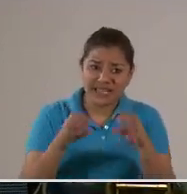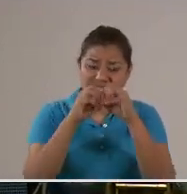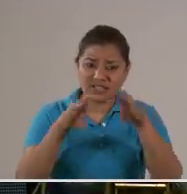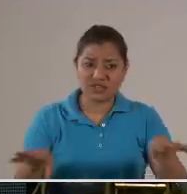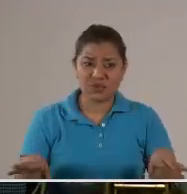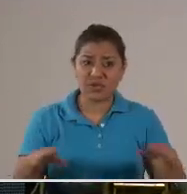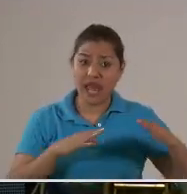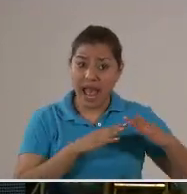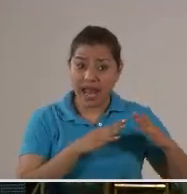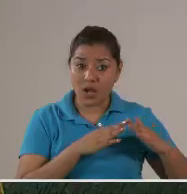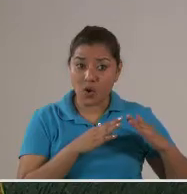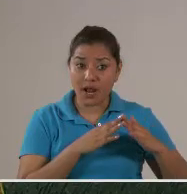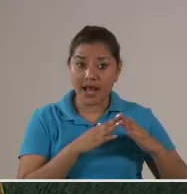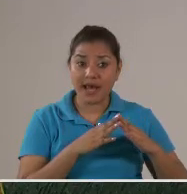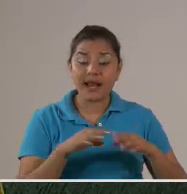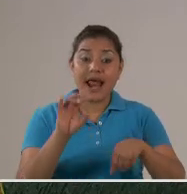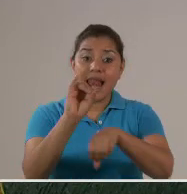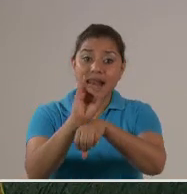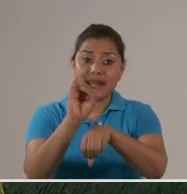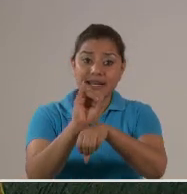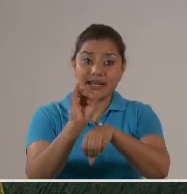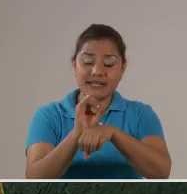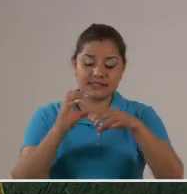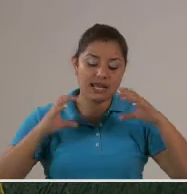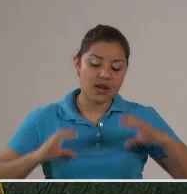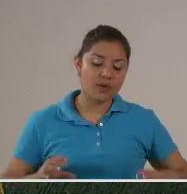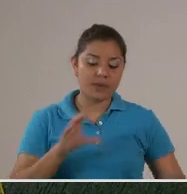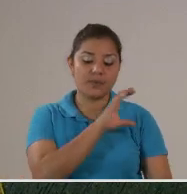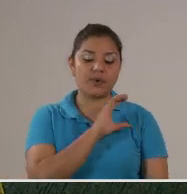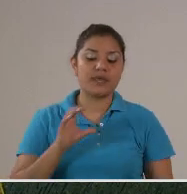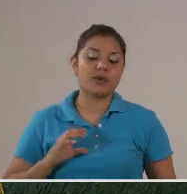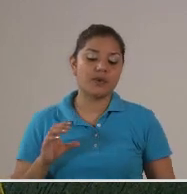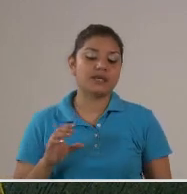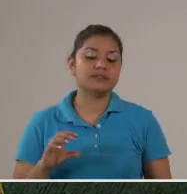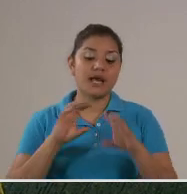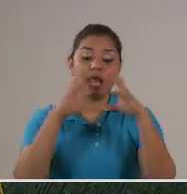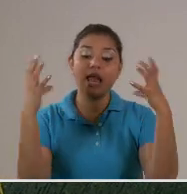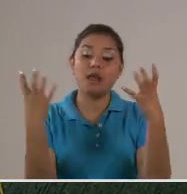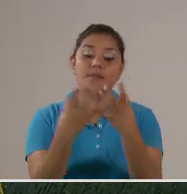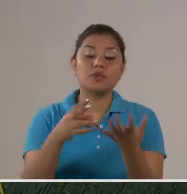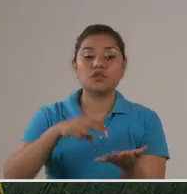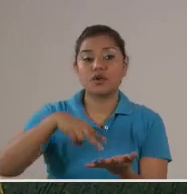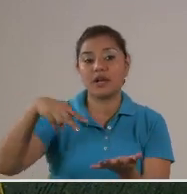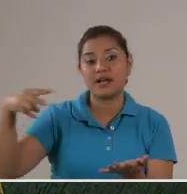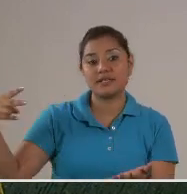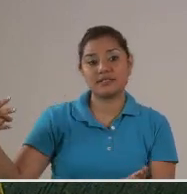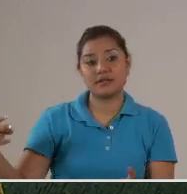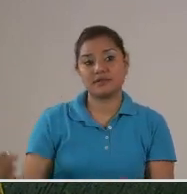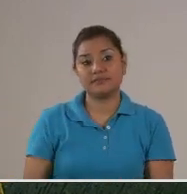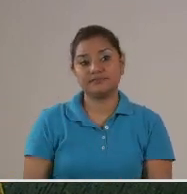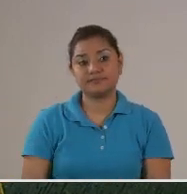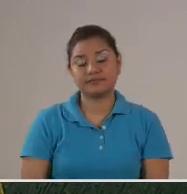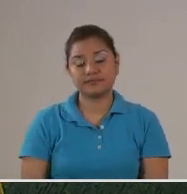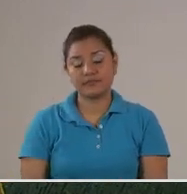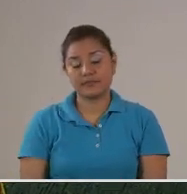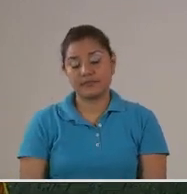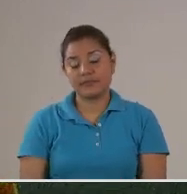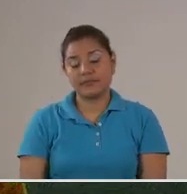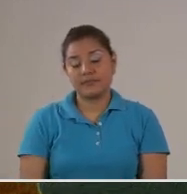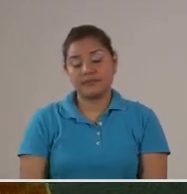que destruyas esa congregación esa misión que destruyas el cuerpo de Cristo que destruyas el mundo que destruyas esa nación